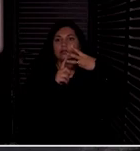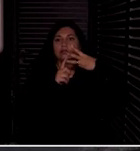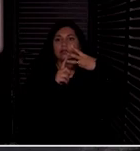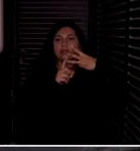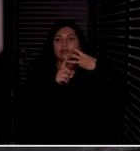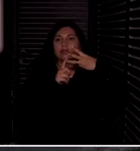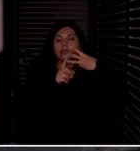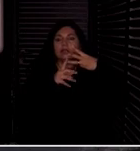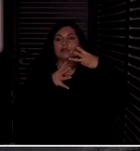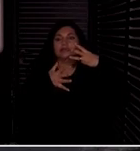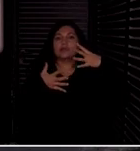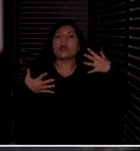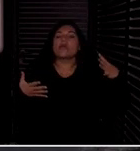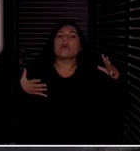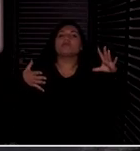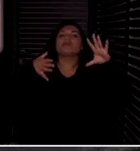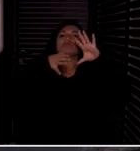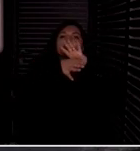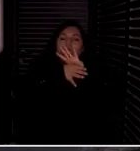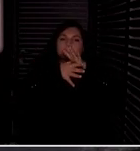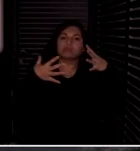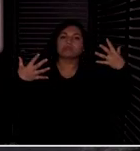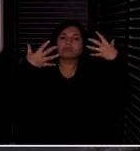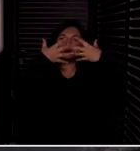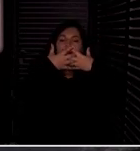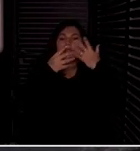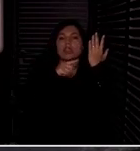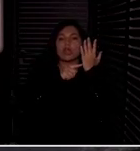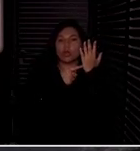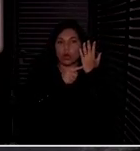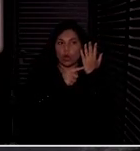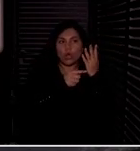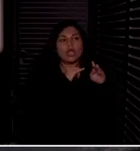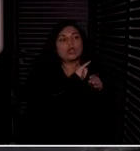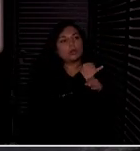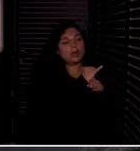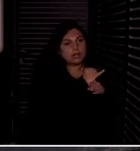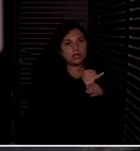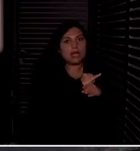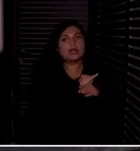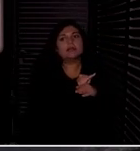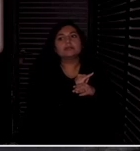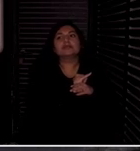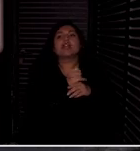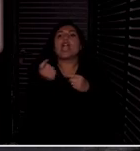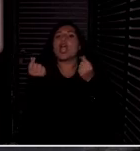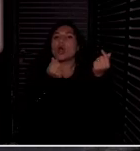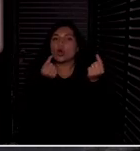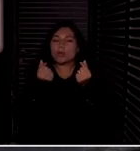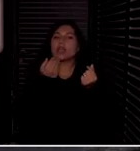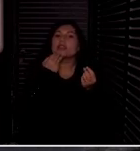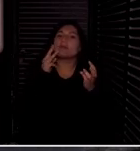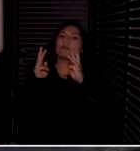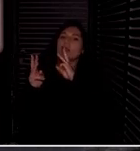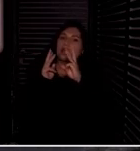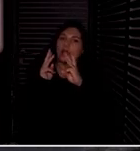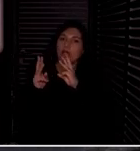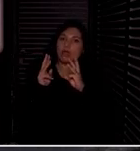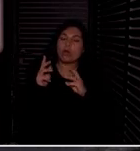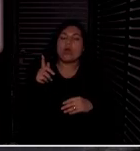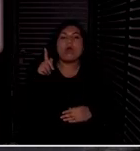ha sido, en el mejor de los casos, tecnológica, instrumental, económica y de mercado, a una lógica